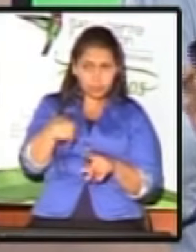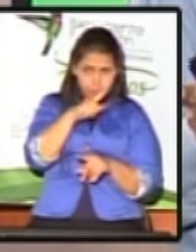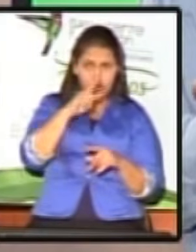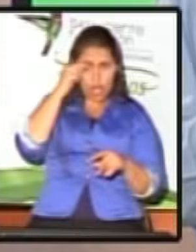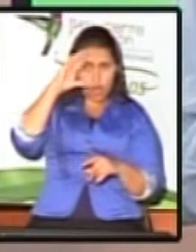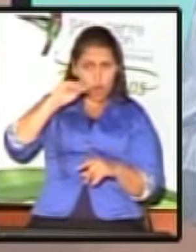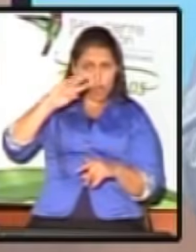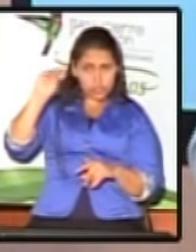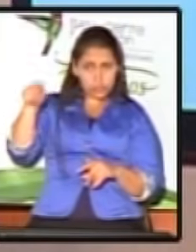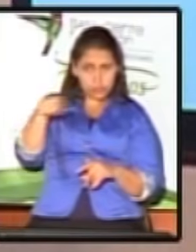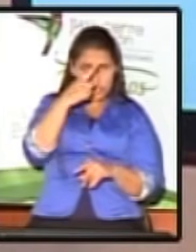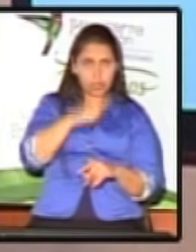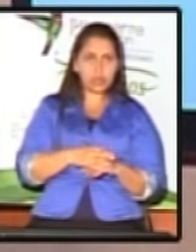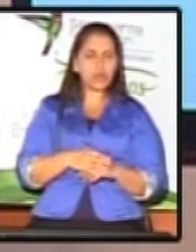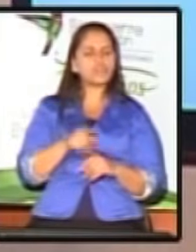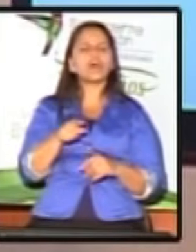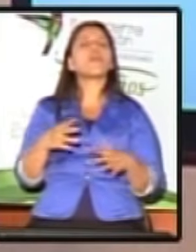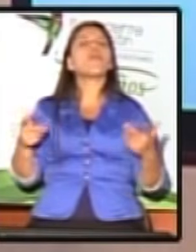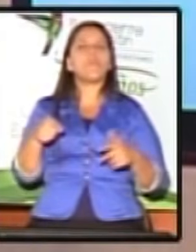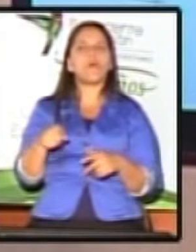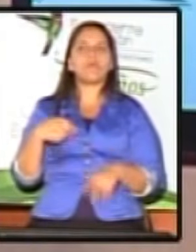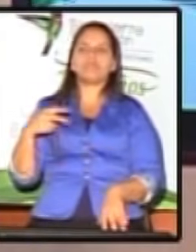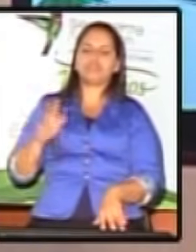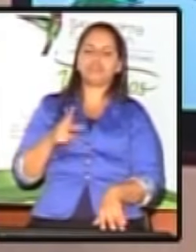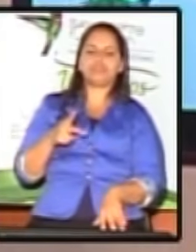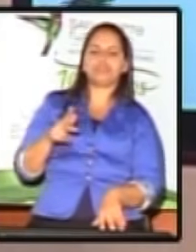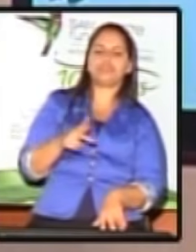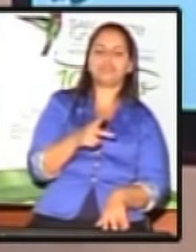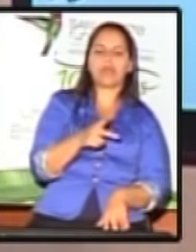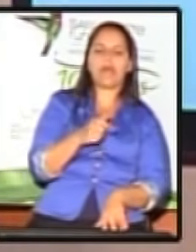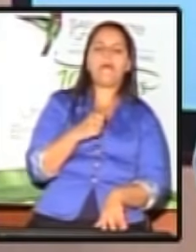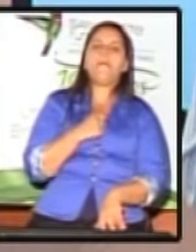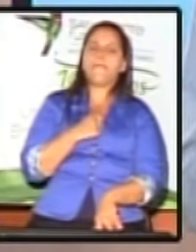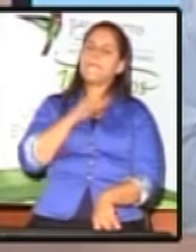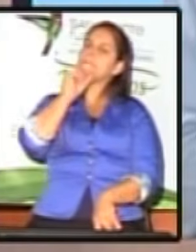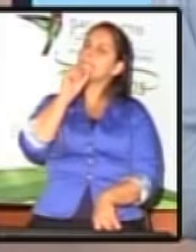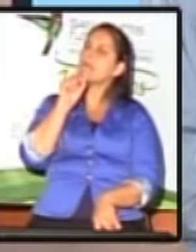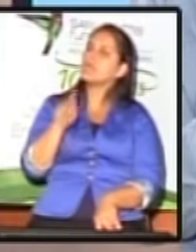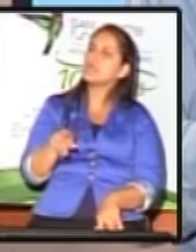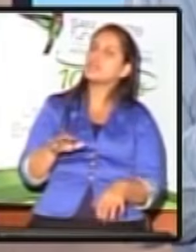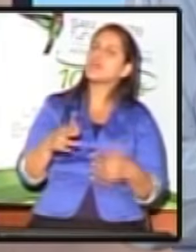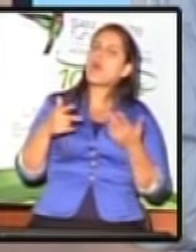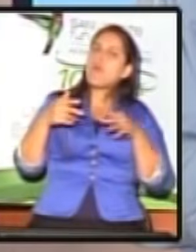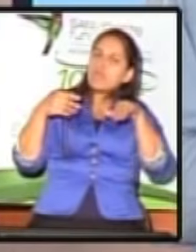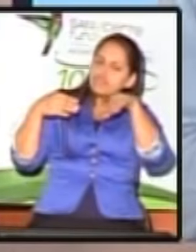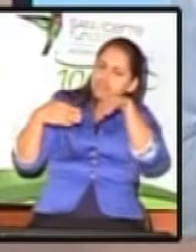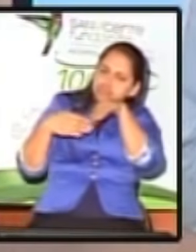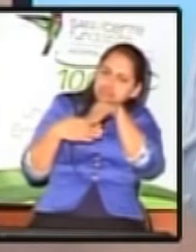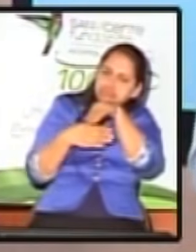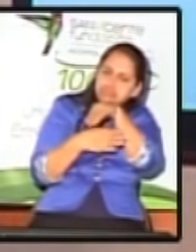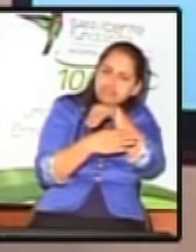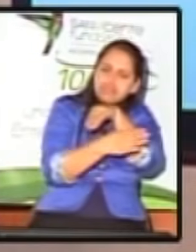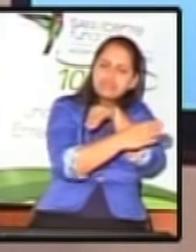Cuando fuiste por primera vez, ¿cómo fuiste? Por tierra, doctor. ¿Y vos te preguntaste cómo hicieron esos túneles y esas